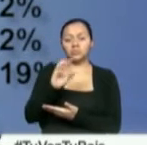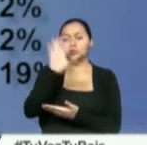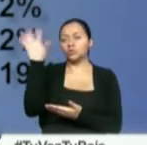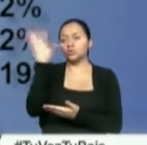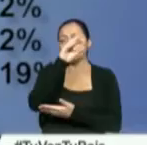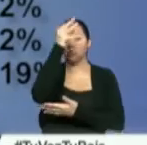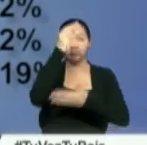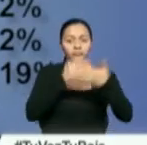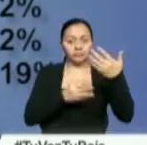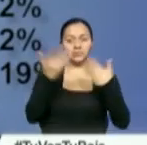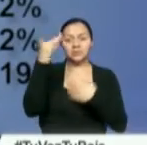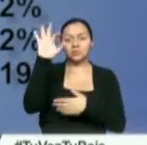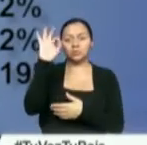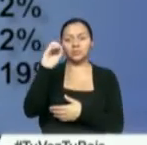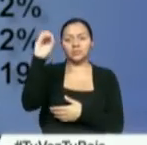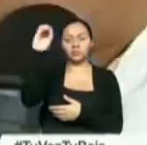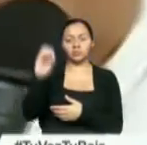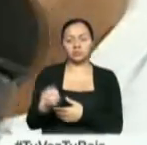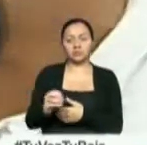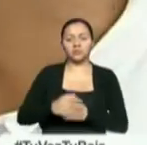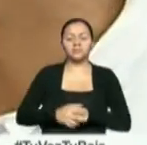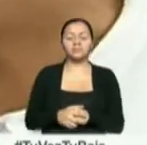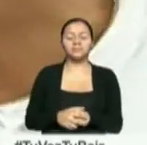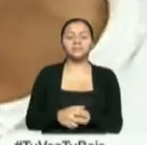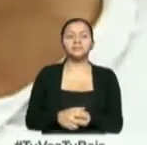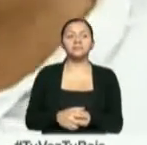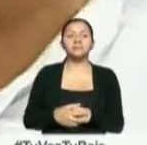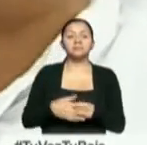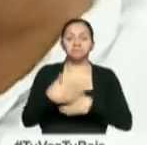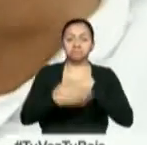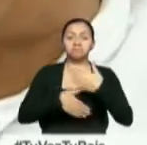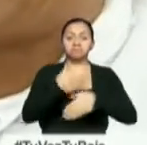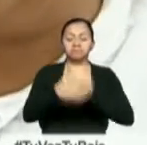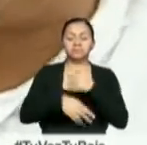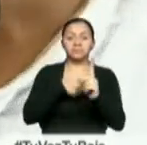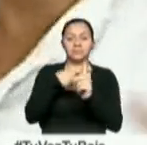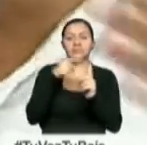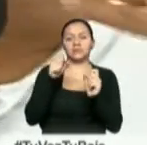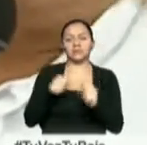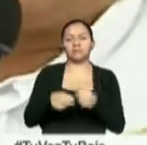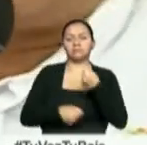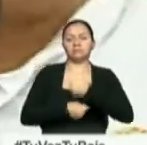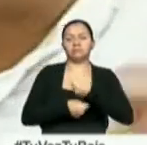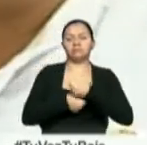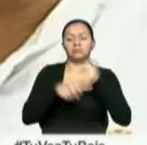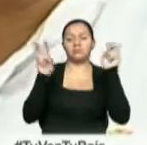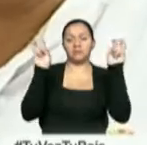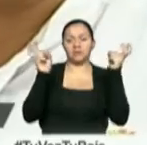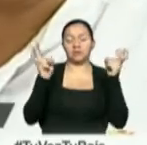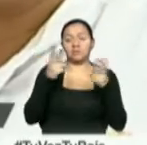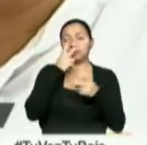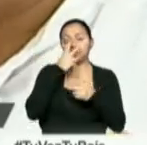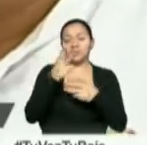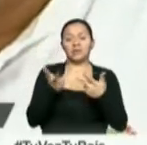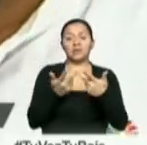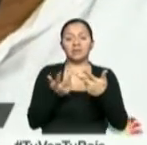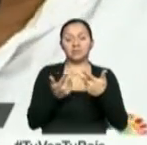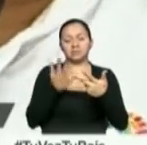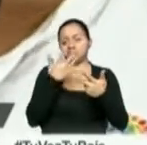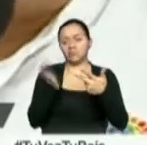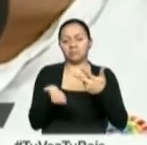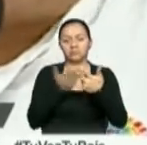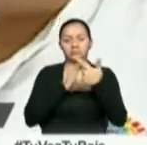provincias representan un 19% no hemos avanzado mucho en materia laboral evitamos la tercerización